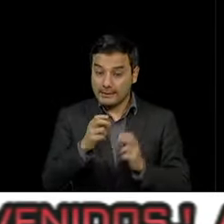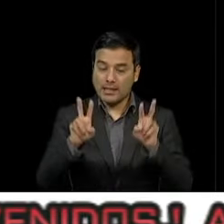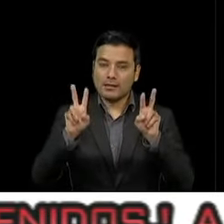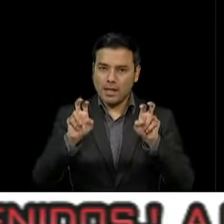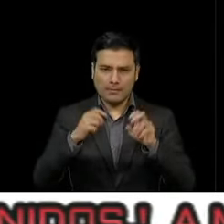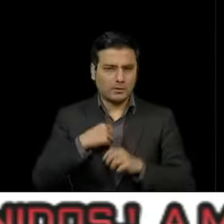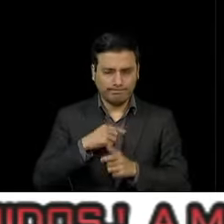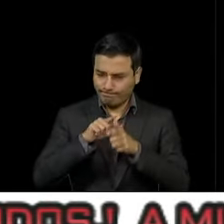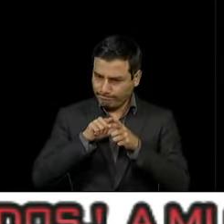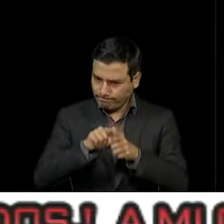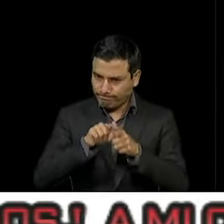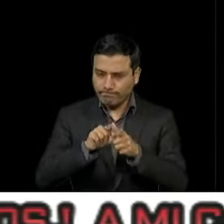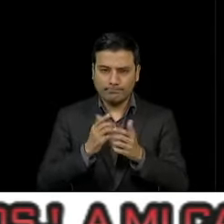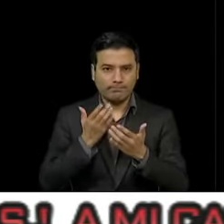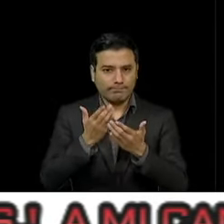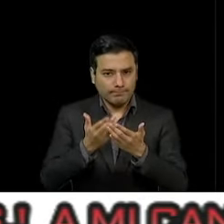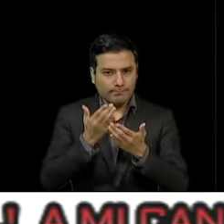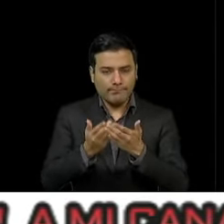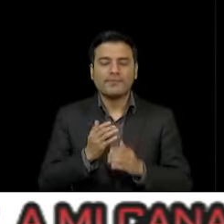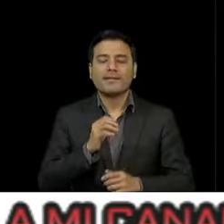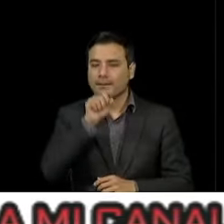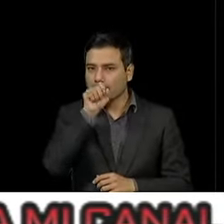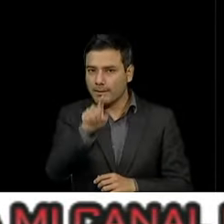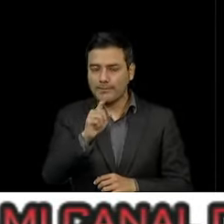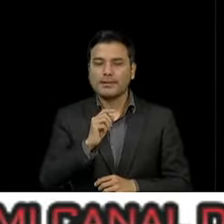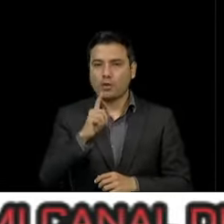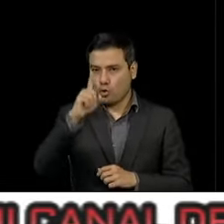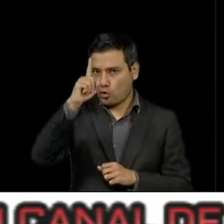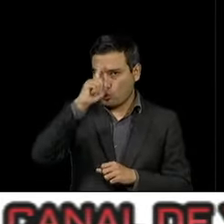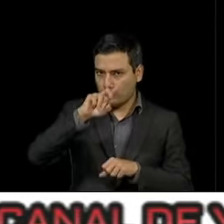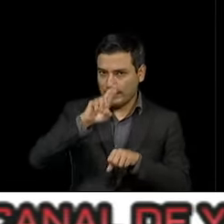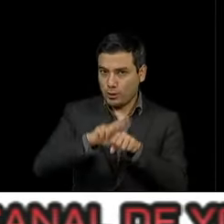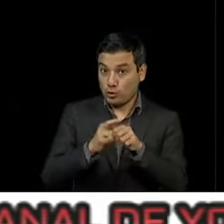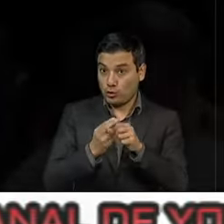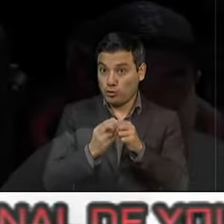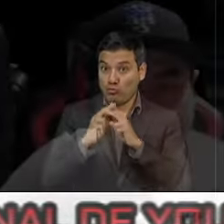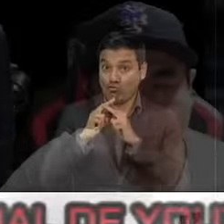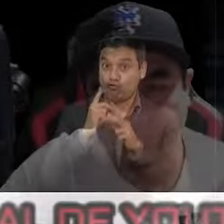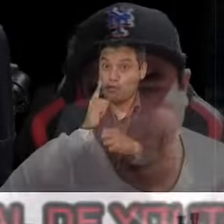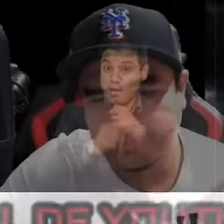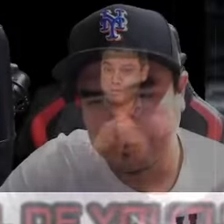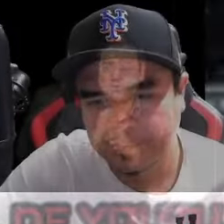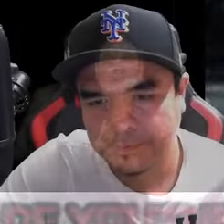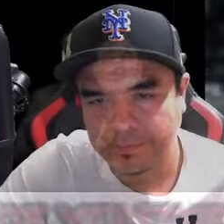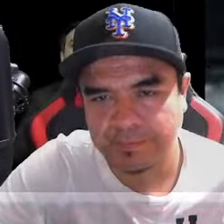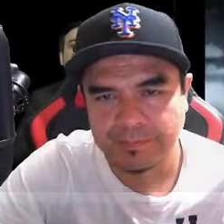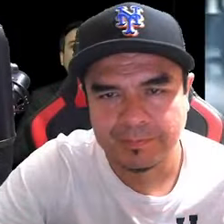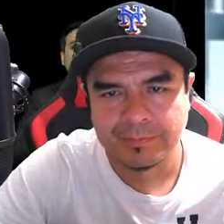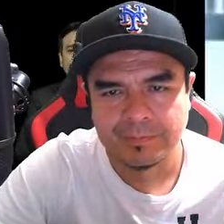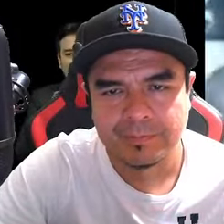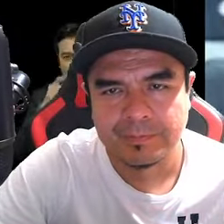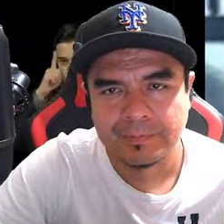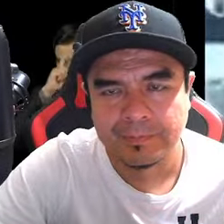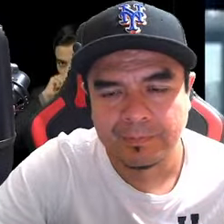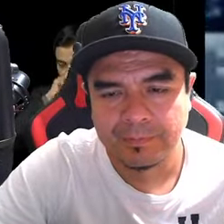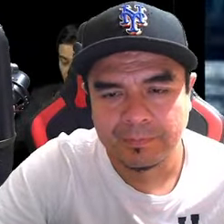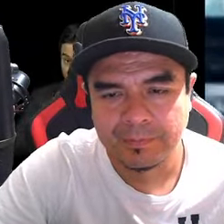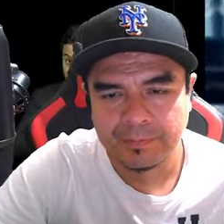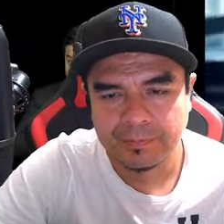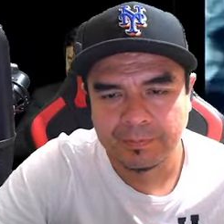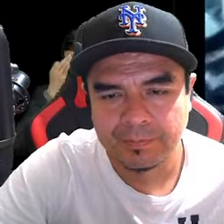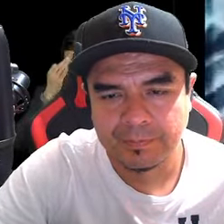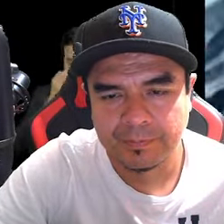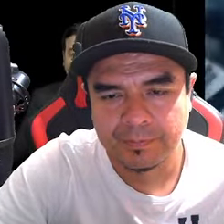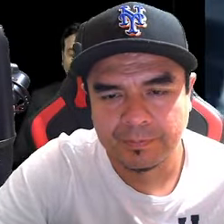y por supuesto felicitar a las y los nuevos consejeros que están cumpliendo un año, a los que ya tienen más tiempo y sé que juntos vamos a